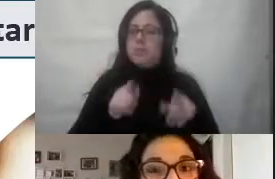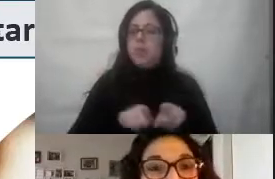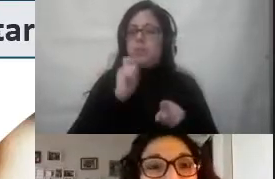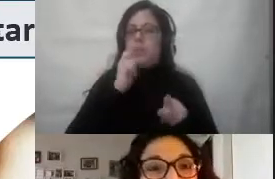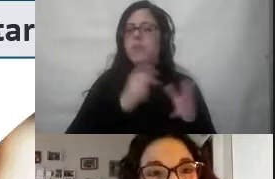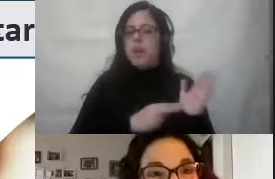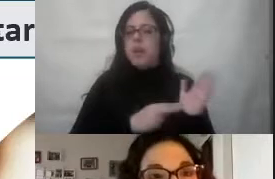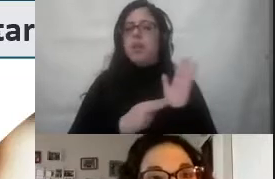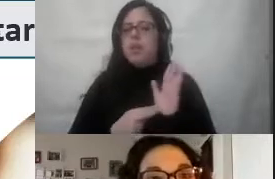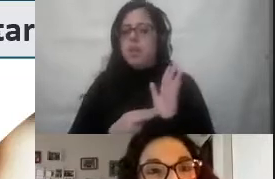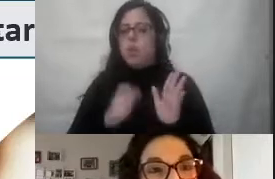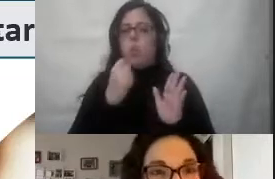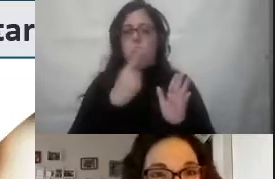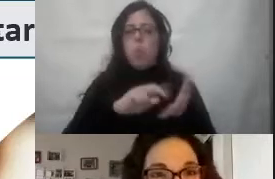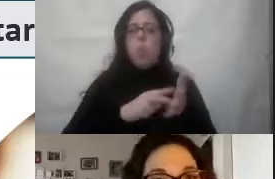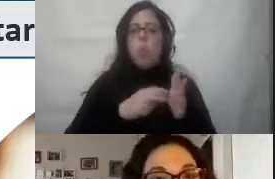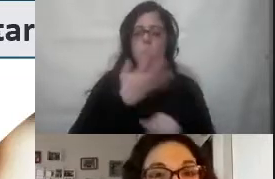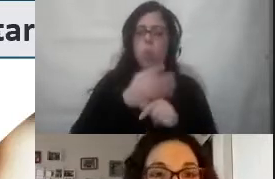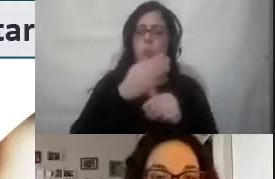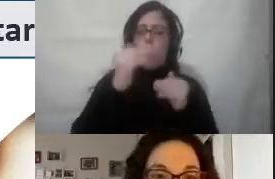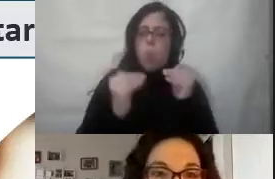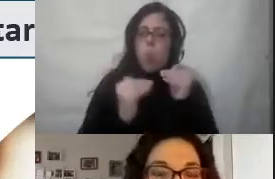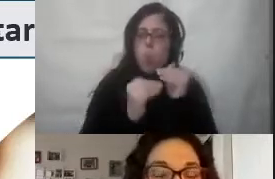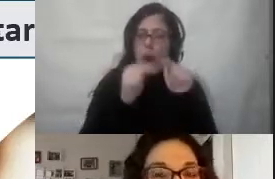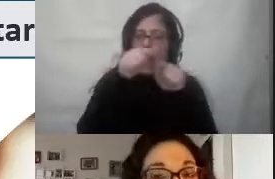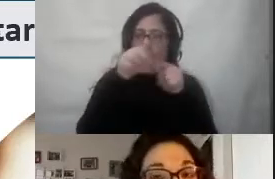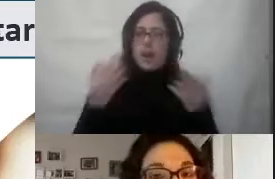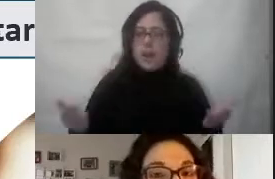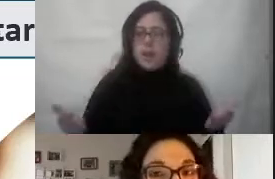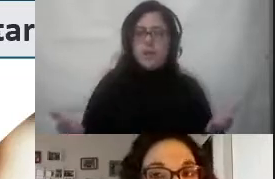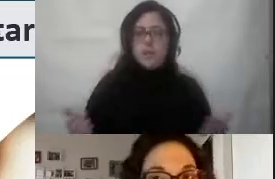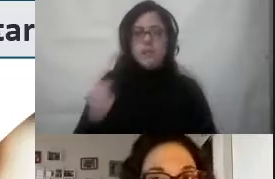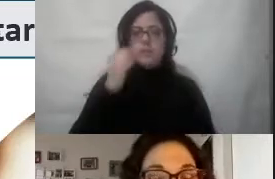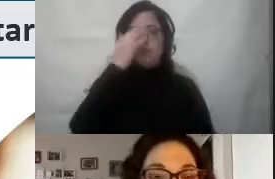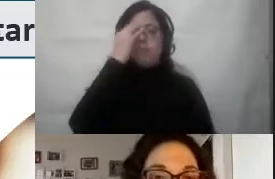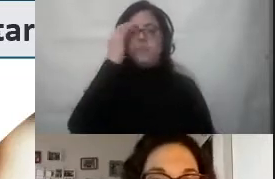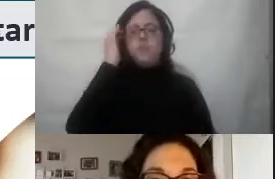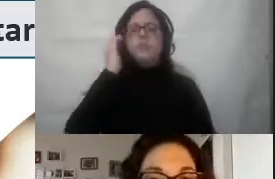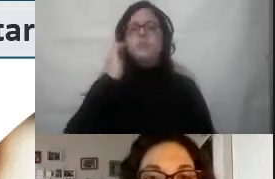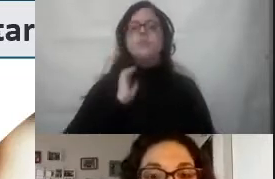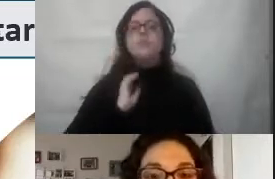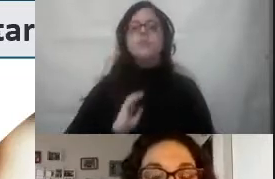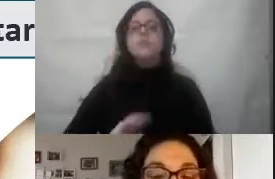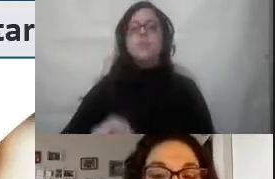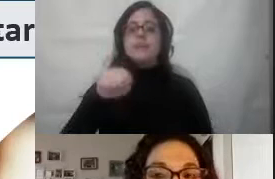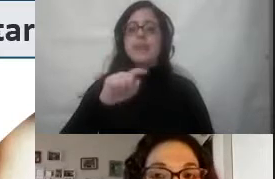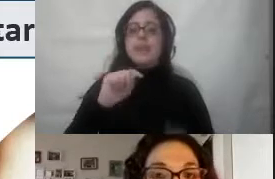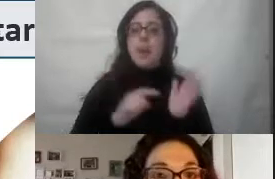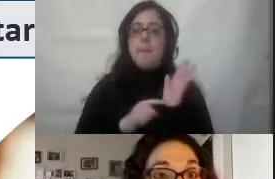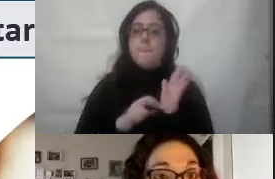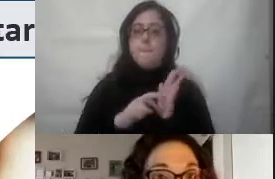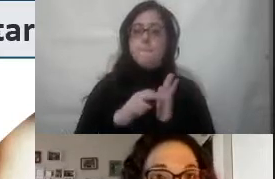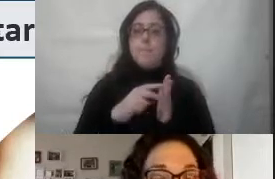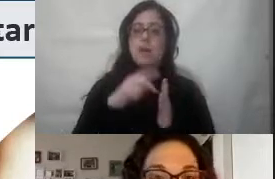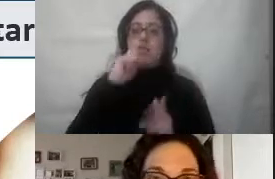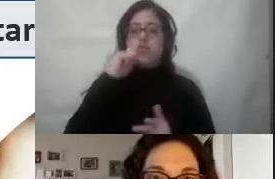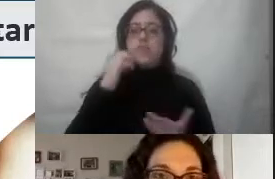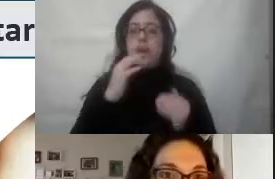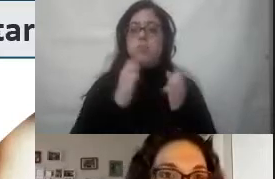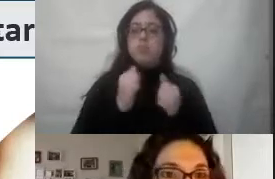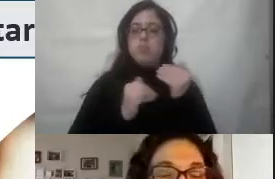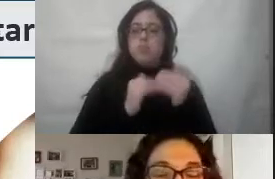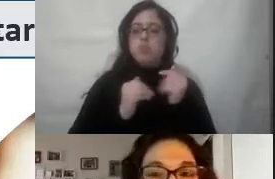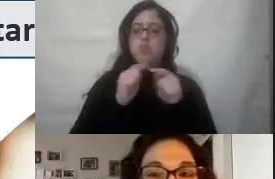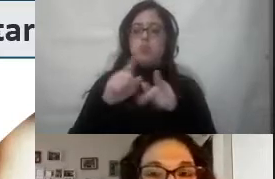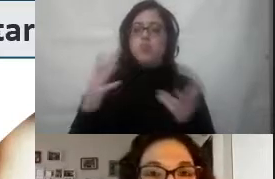qué problema hay debajo de eso, está en el subtexto. Entonces, acá estos pequeños pasos, digamos, pretenden avanzar en esa línea, porque